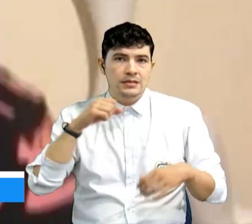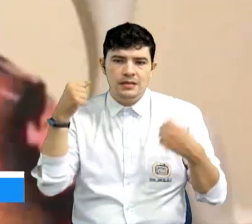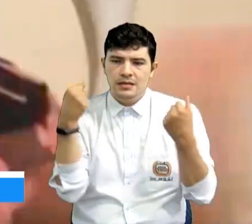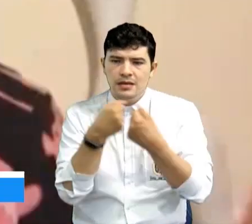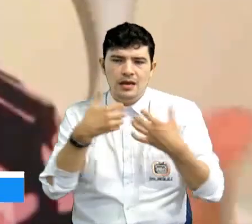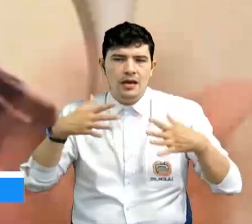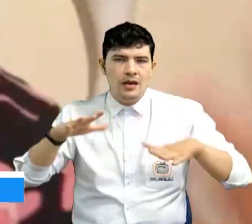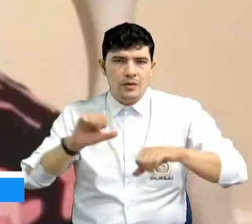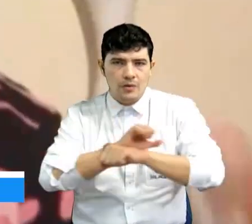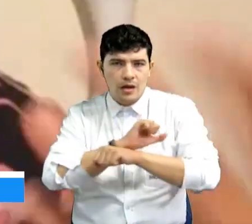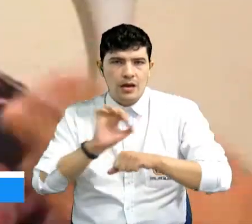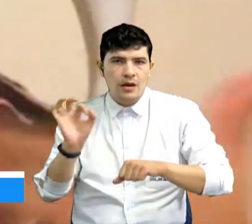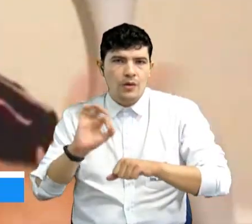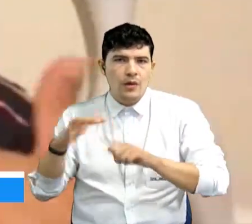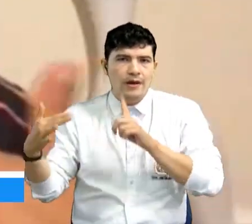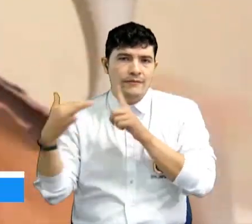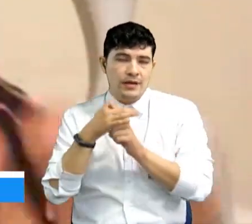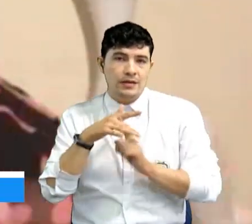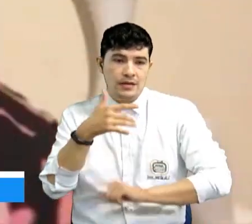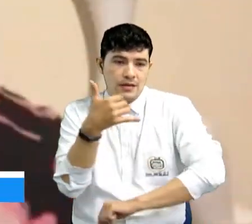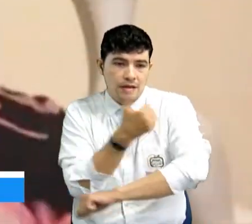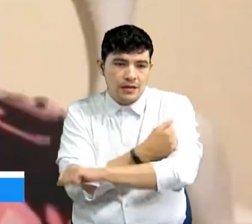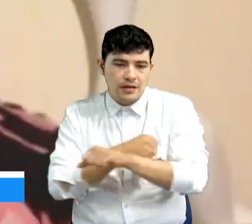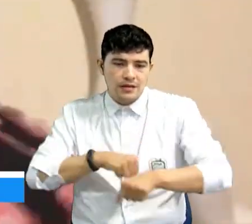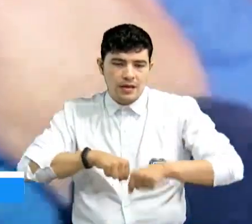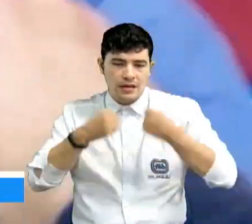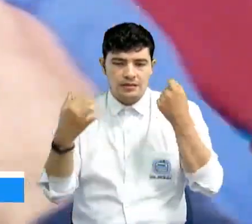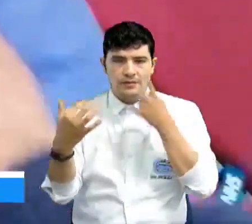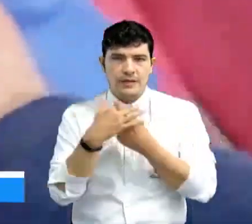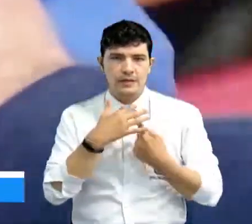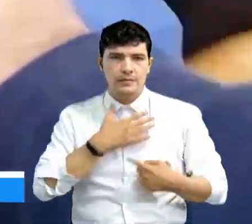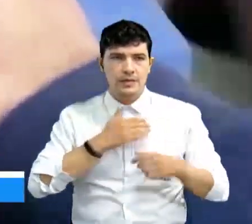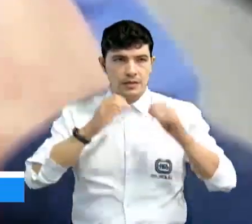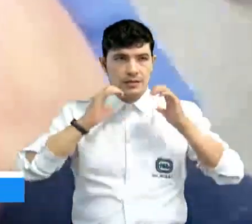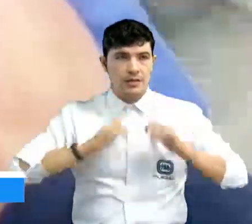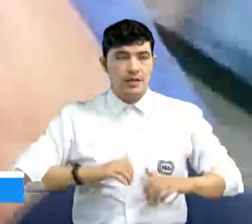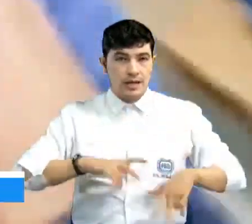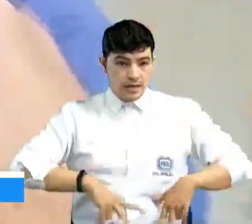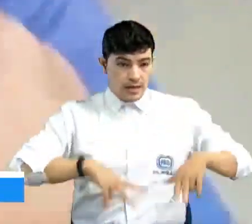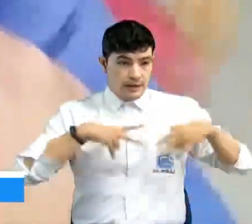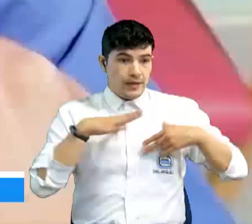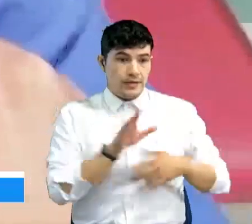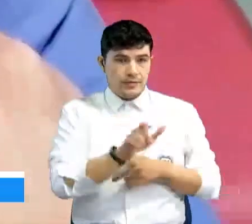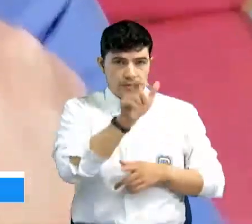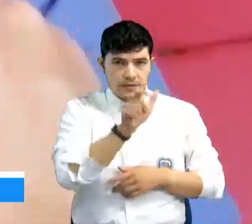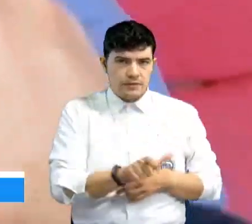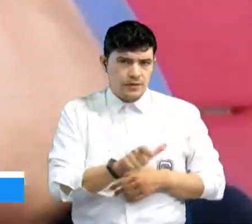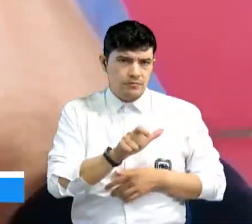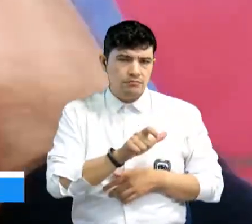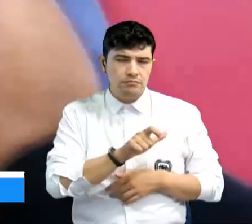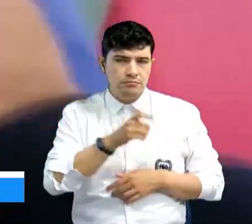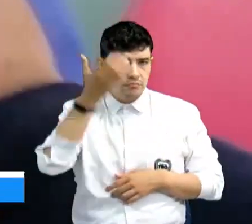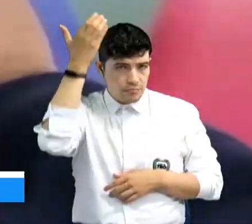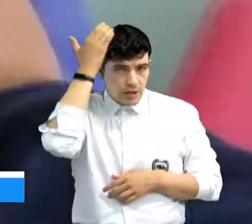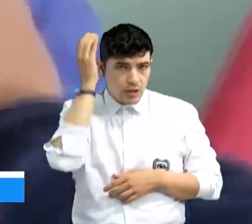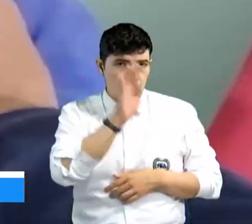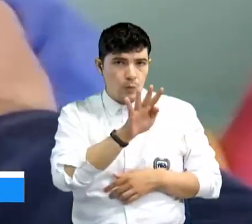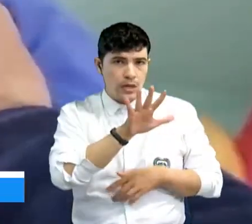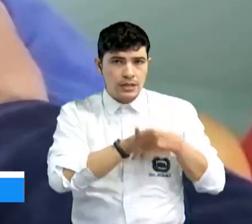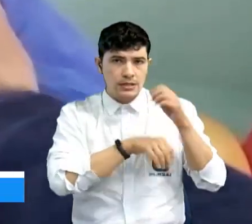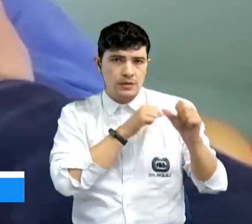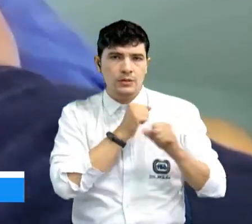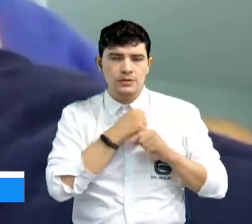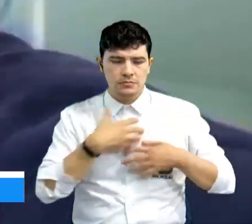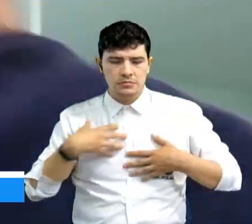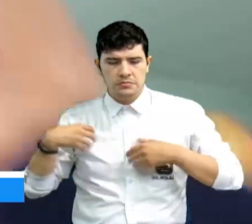cruzando la calle que no que la vacuna de algún daño a mí mismo la vida de ese enfermero de 45 años que dejó su uniforme a un